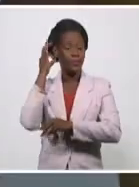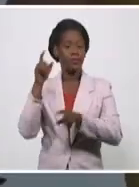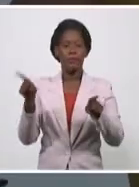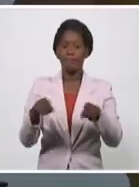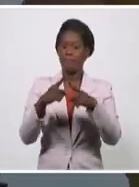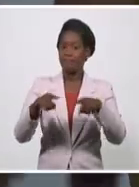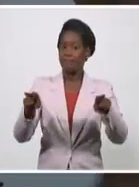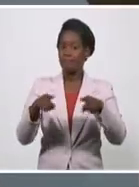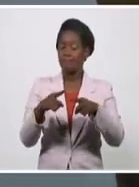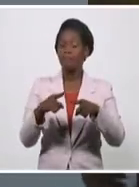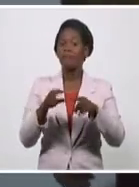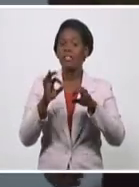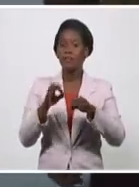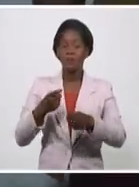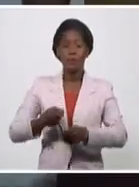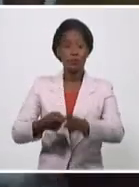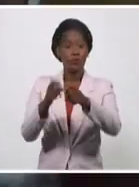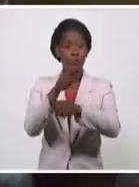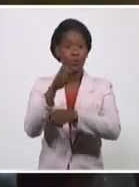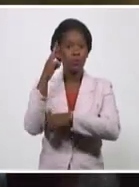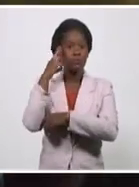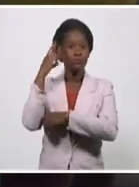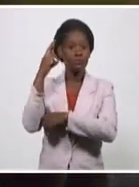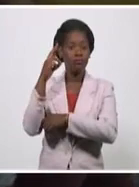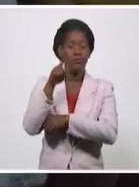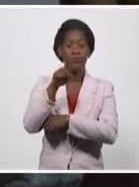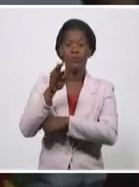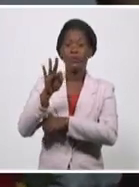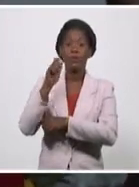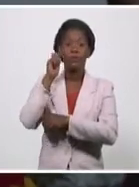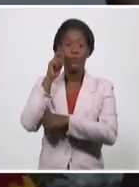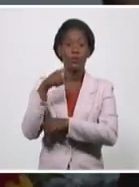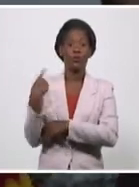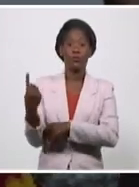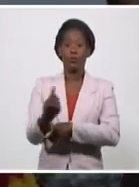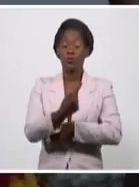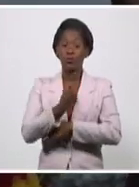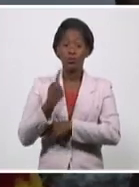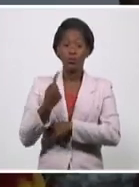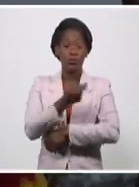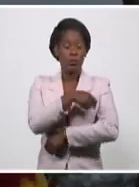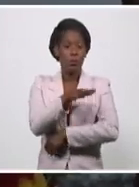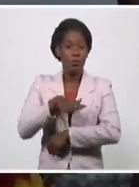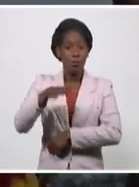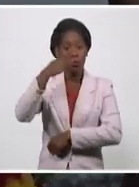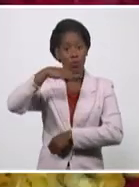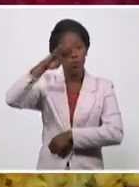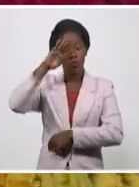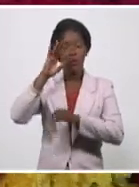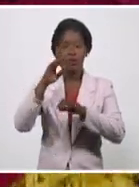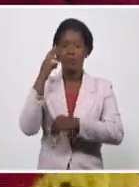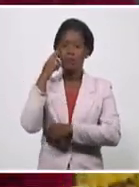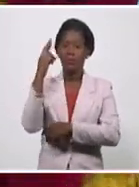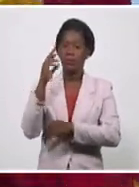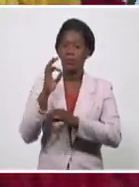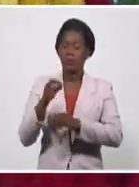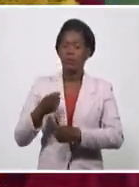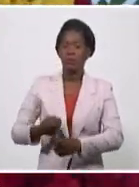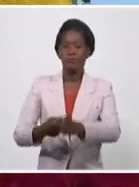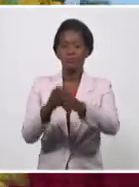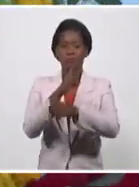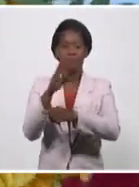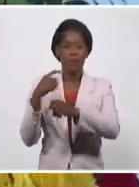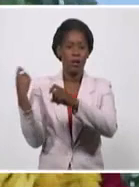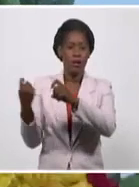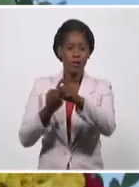1868, cada 18 de febrero el pueblo cubano lo recuerda desde dos sitios diferentes. En el muro del